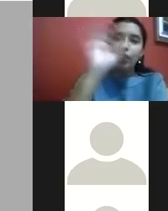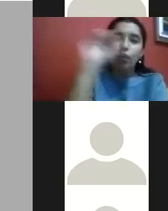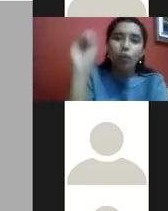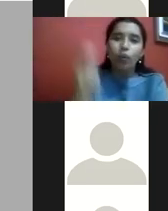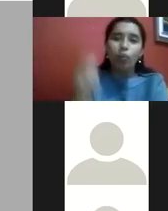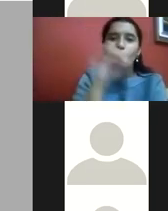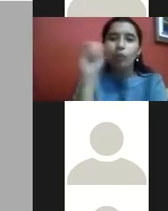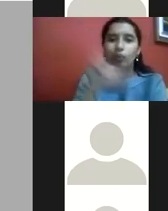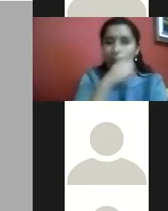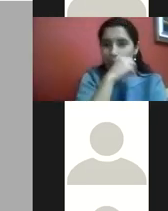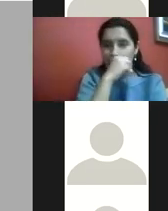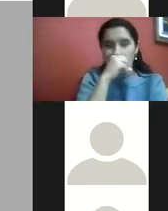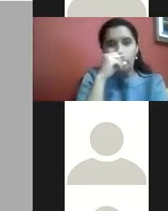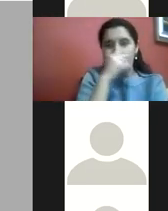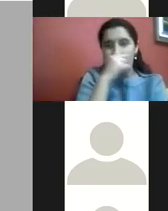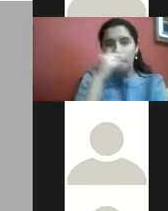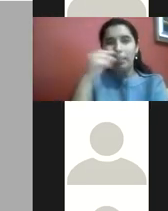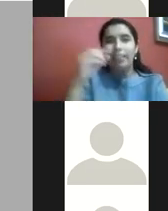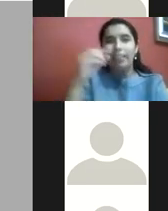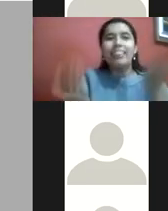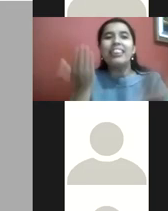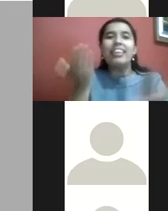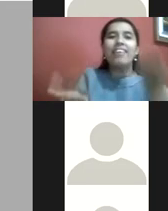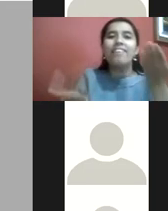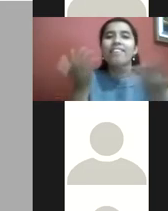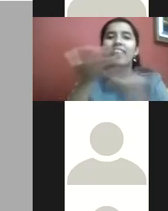Entonces, el nivel de confianza